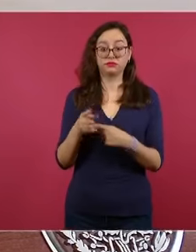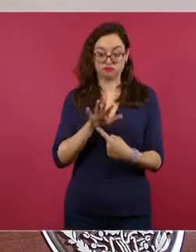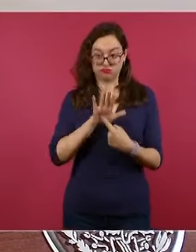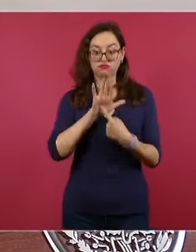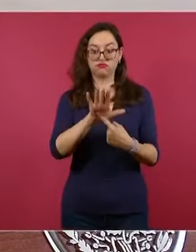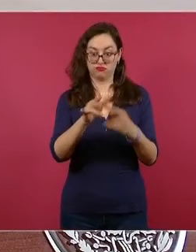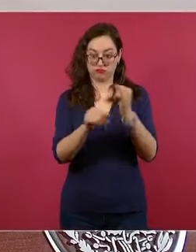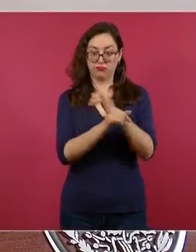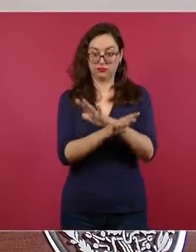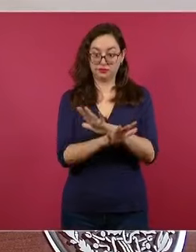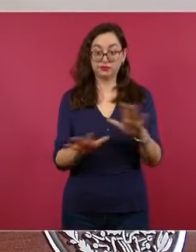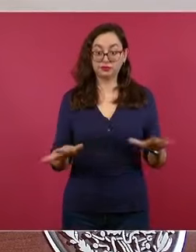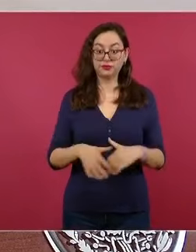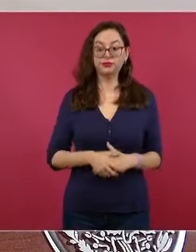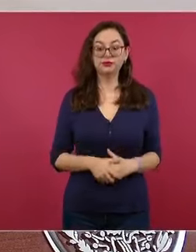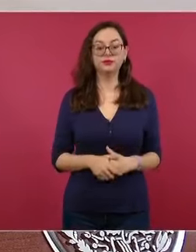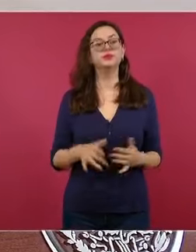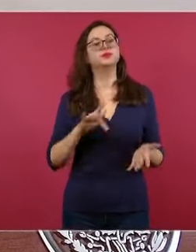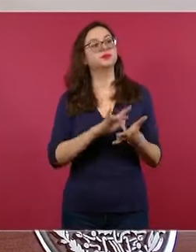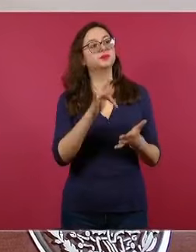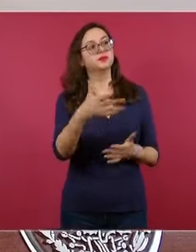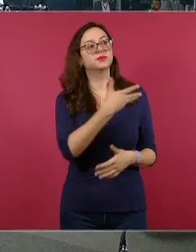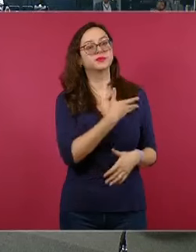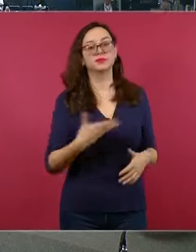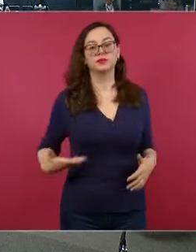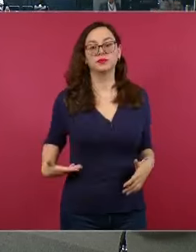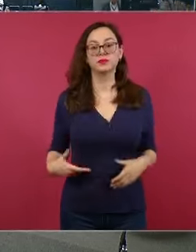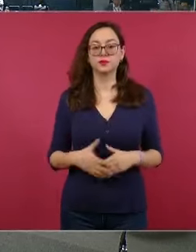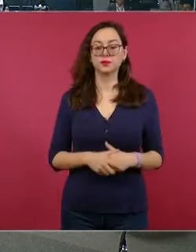respuesta te parece Gracias